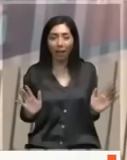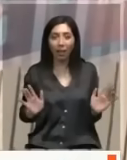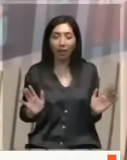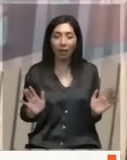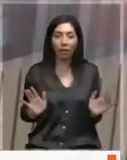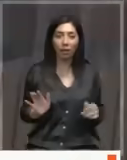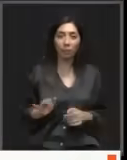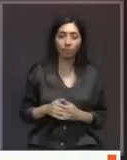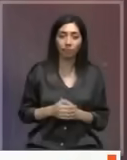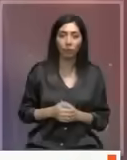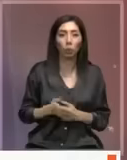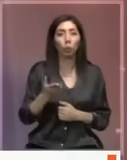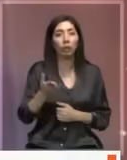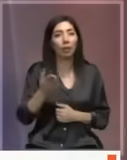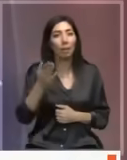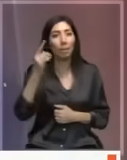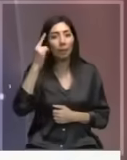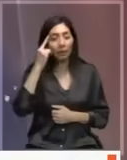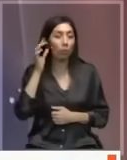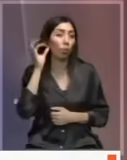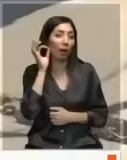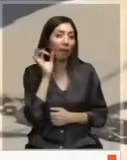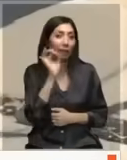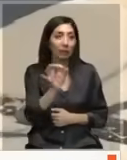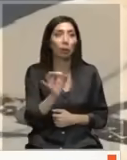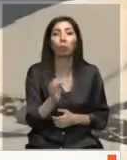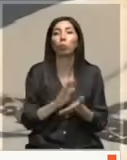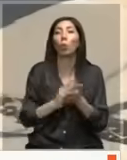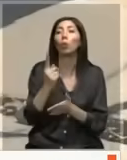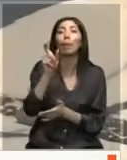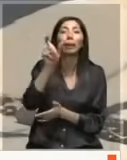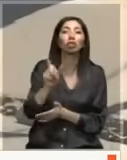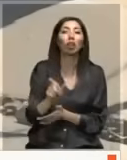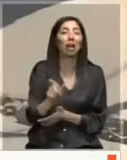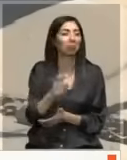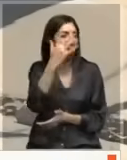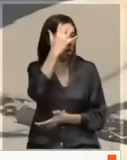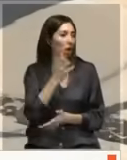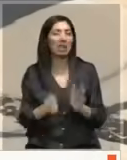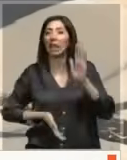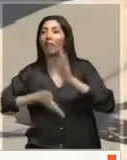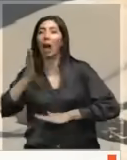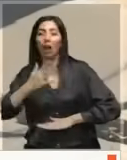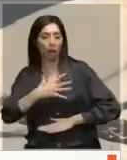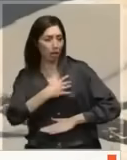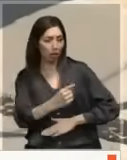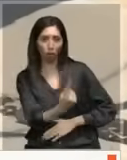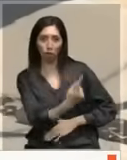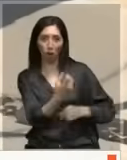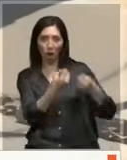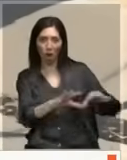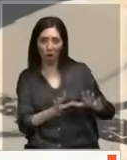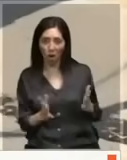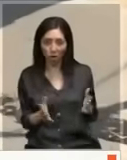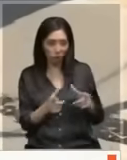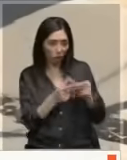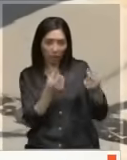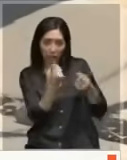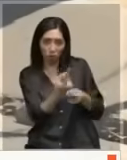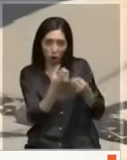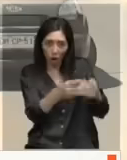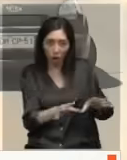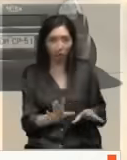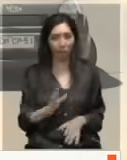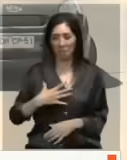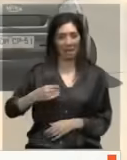¿Usted cree que si una persona que se fuera, como han dicho, por las de ella, va a dejar a su hijo solo, va a dejar a su sobrina sola? No, mi hija no es